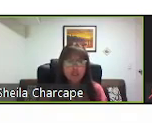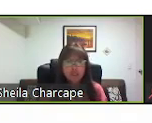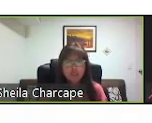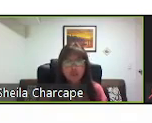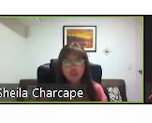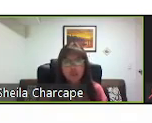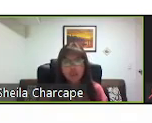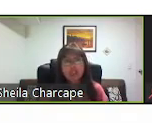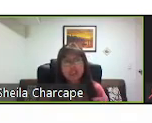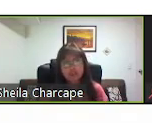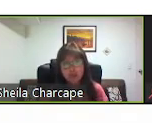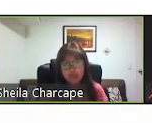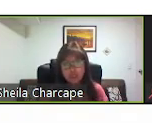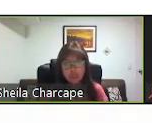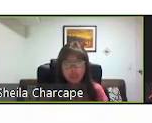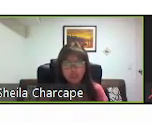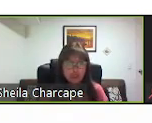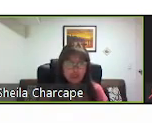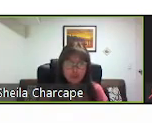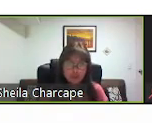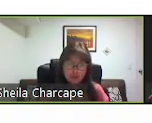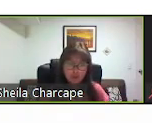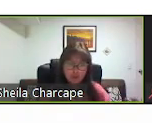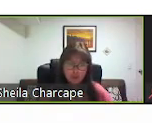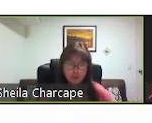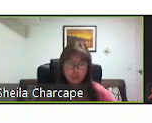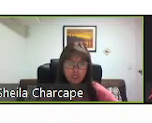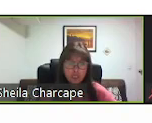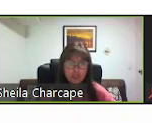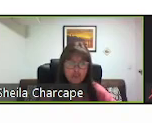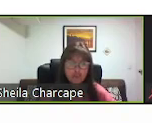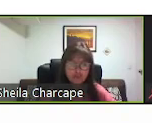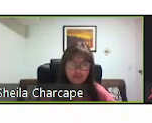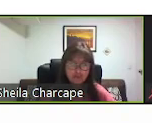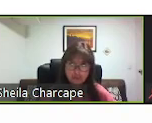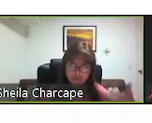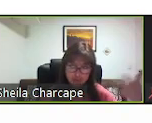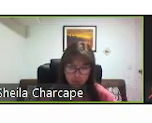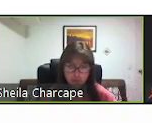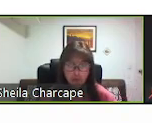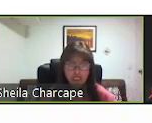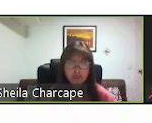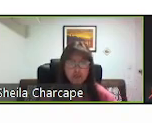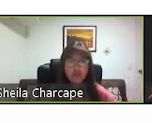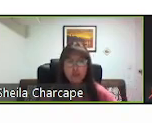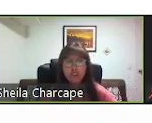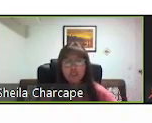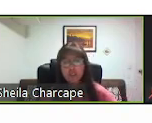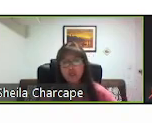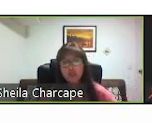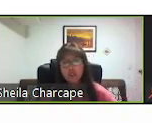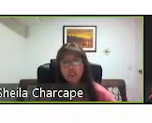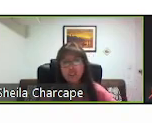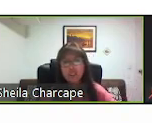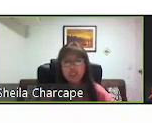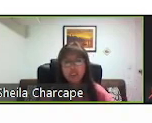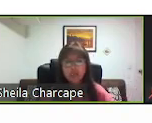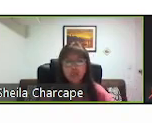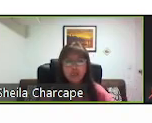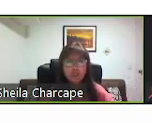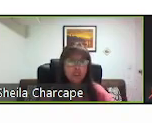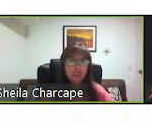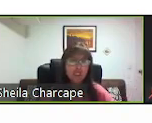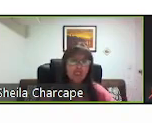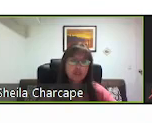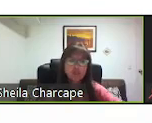rango de edad se encuentran. También ya estudios un poco más no modernos, ¿no? Pero sí tendríamos que tener el